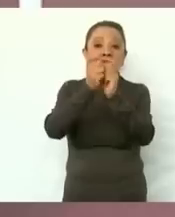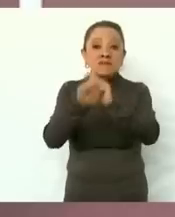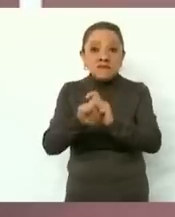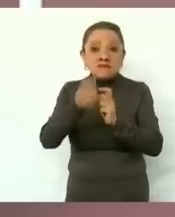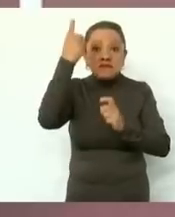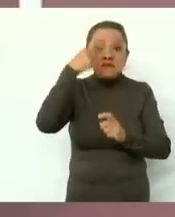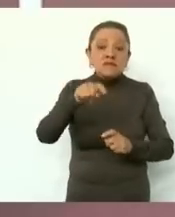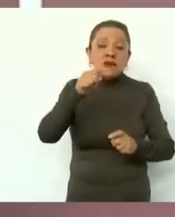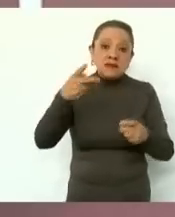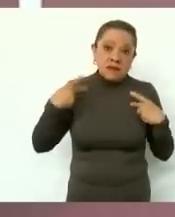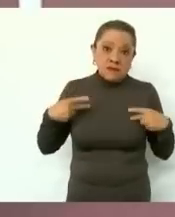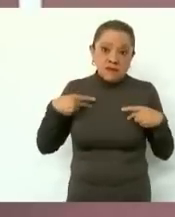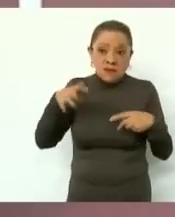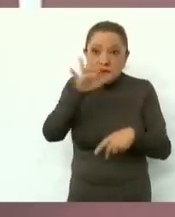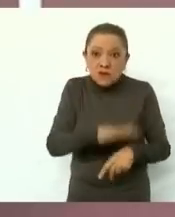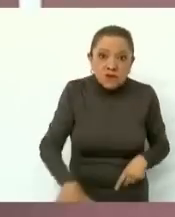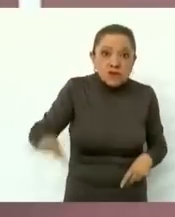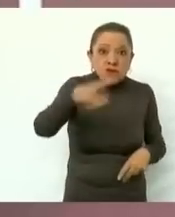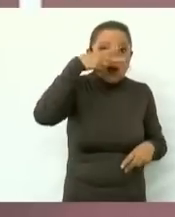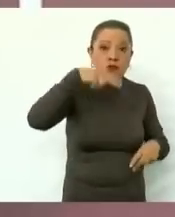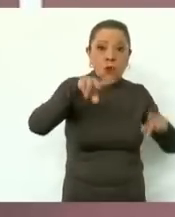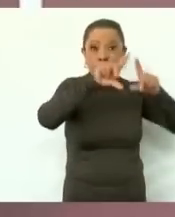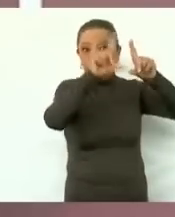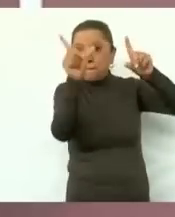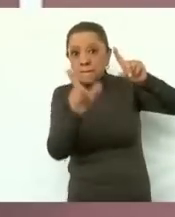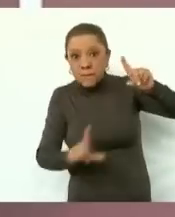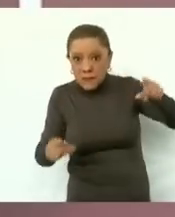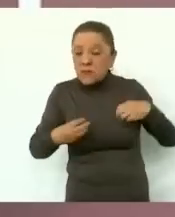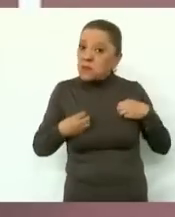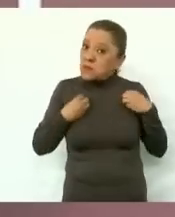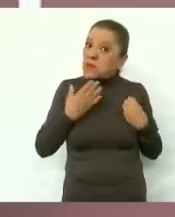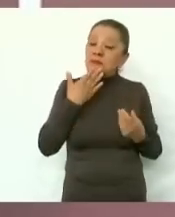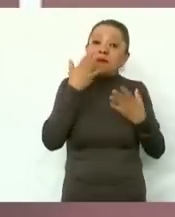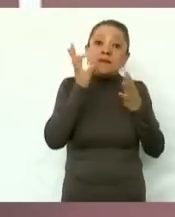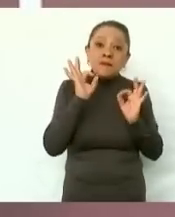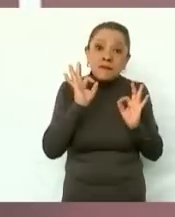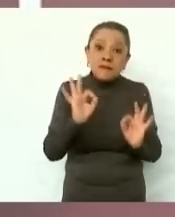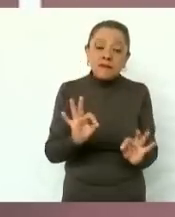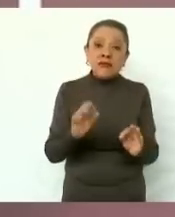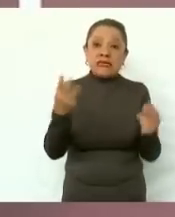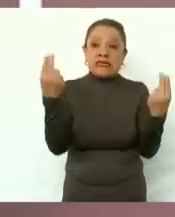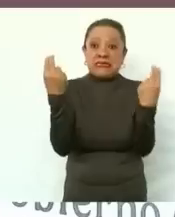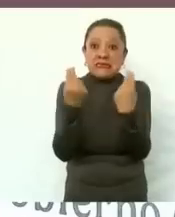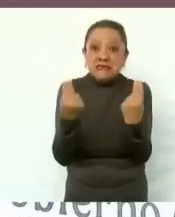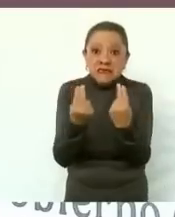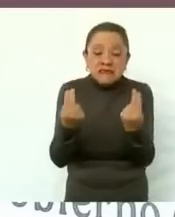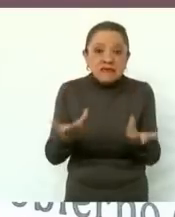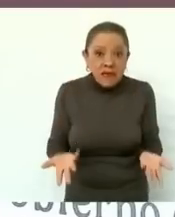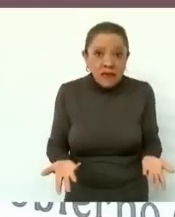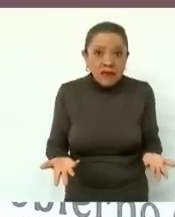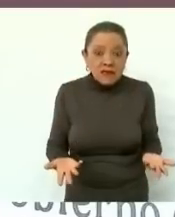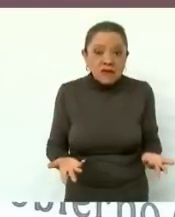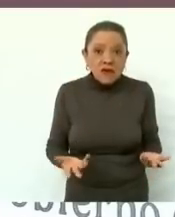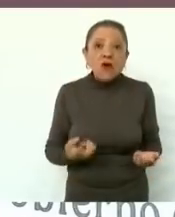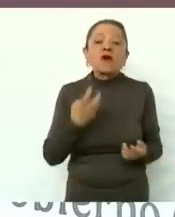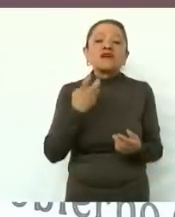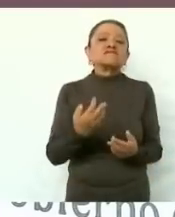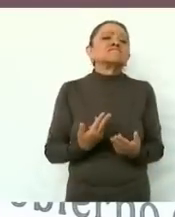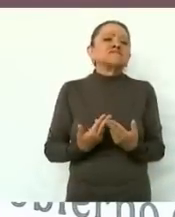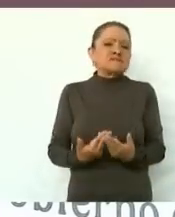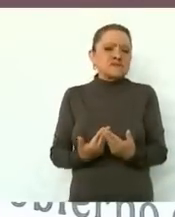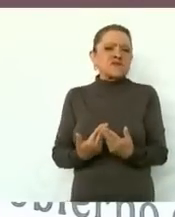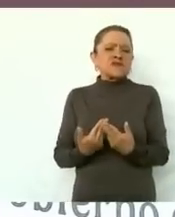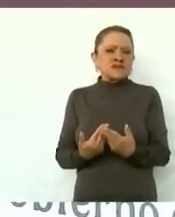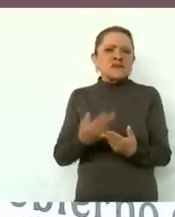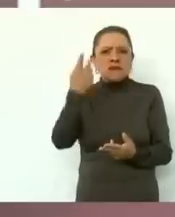con lo necesario, y que eso que es indispensable pueda ser suficiente para la